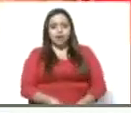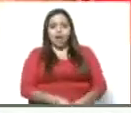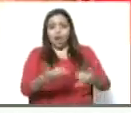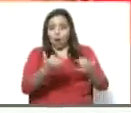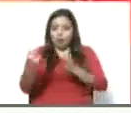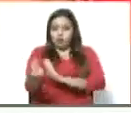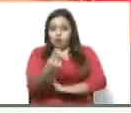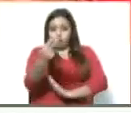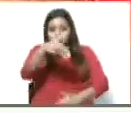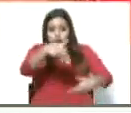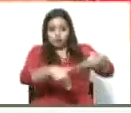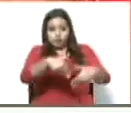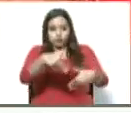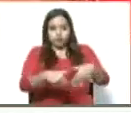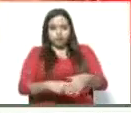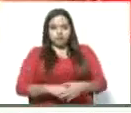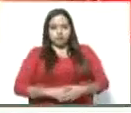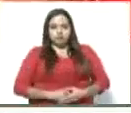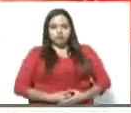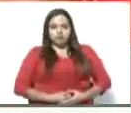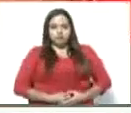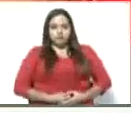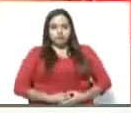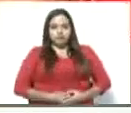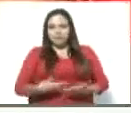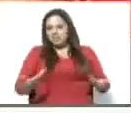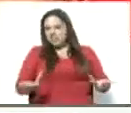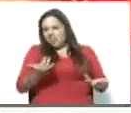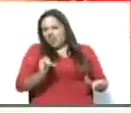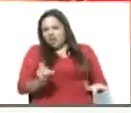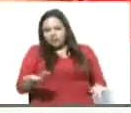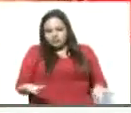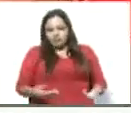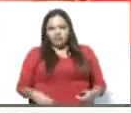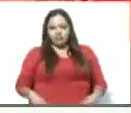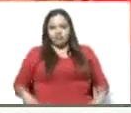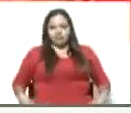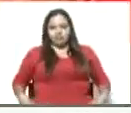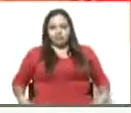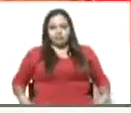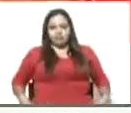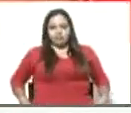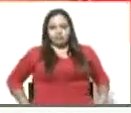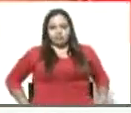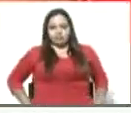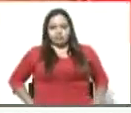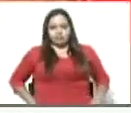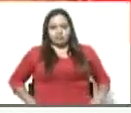vuelta. ¿Qué pasó? Yo podría decirles que